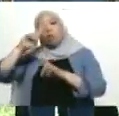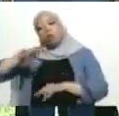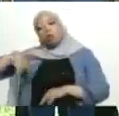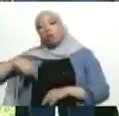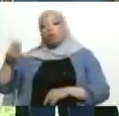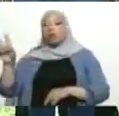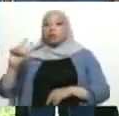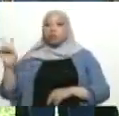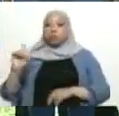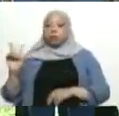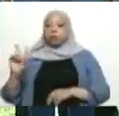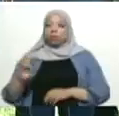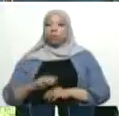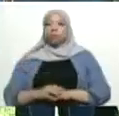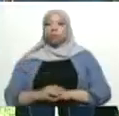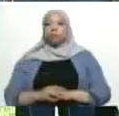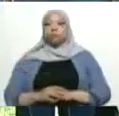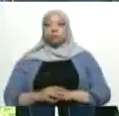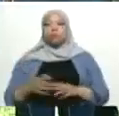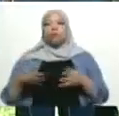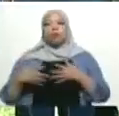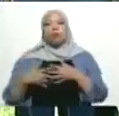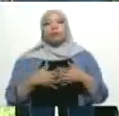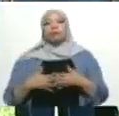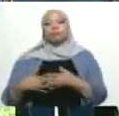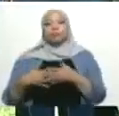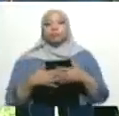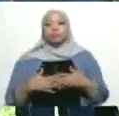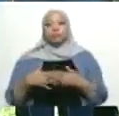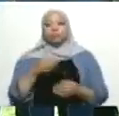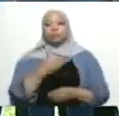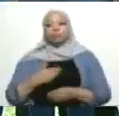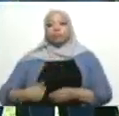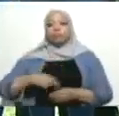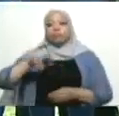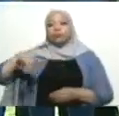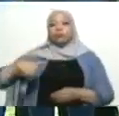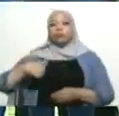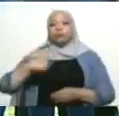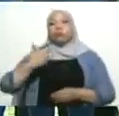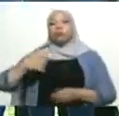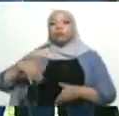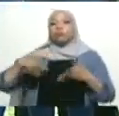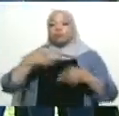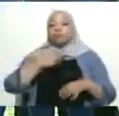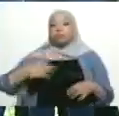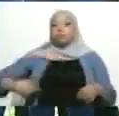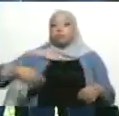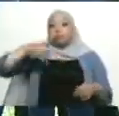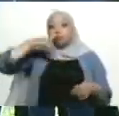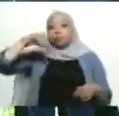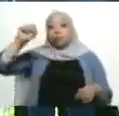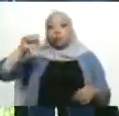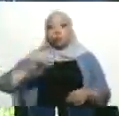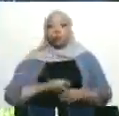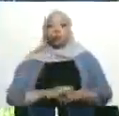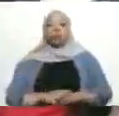país. Si el presidente de los Estados Unidos es presidente de ese país, aquí nosotros tenemos un presidente que se llama Nicolás Maduro Moro.